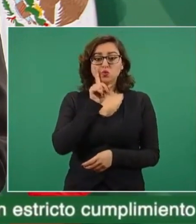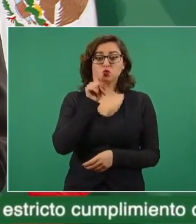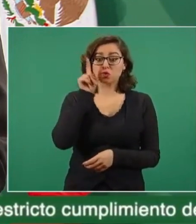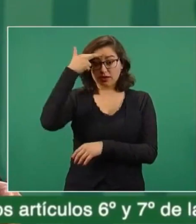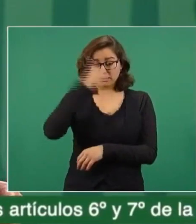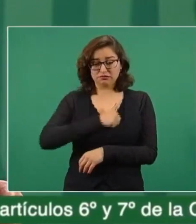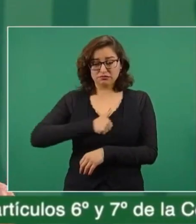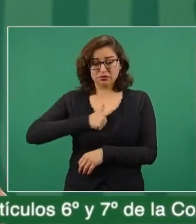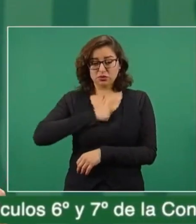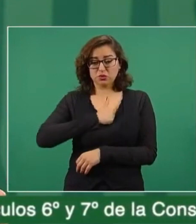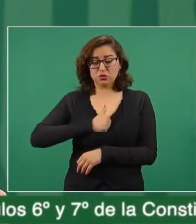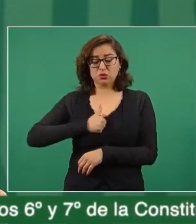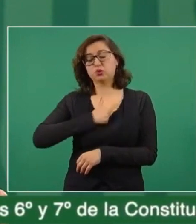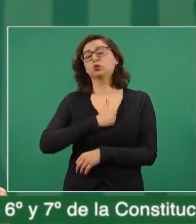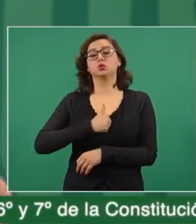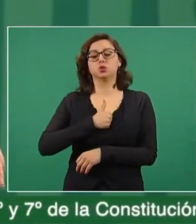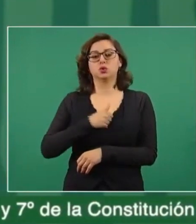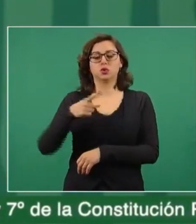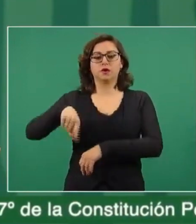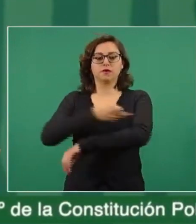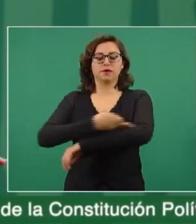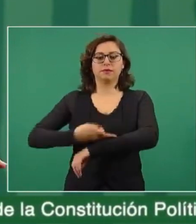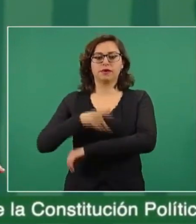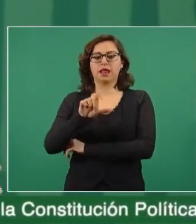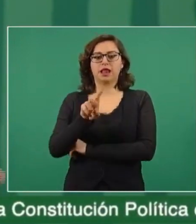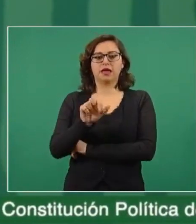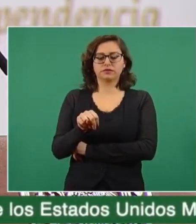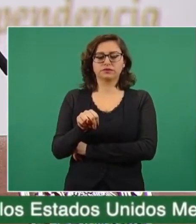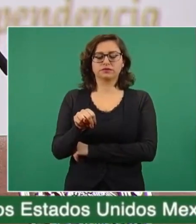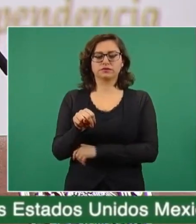Bavispe, de la familia Levarón Miller,